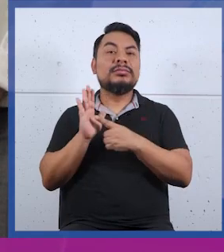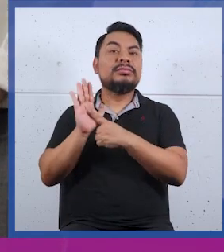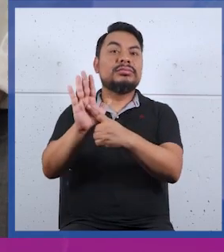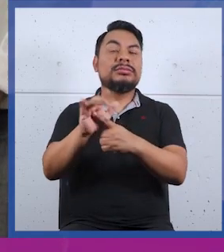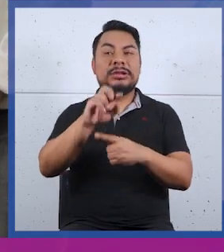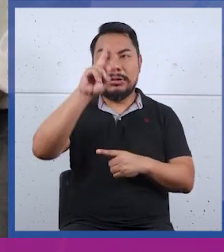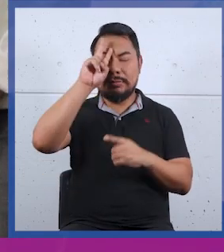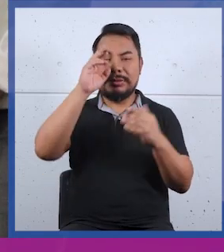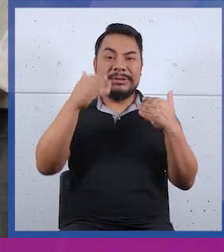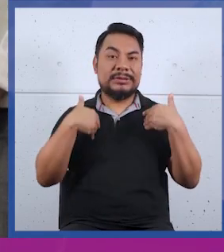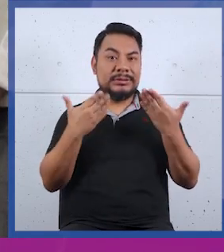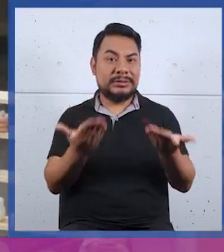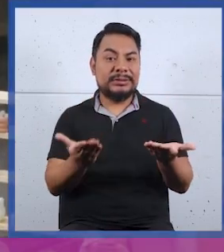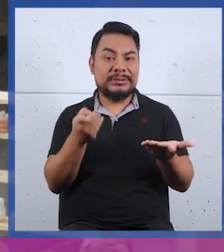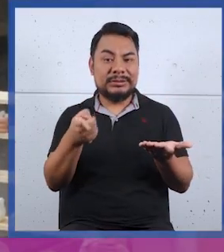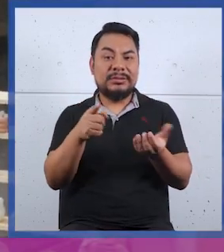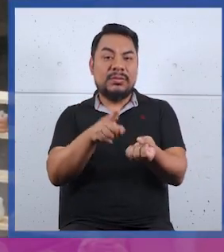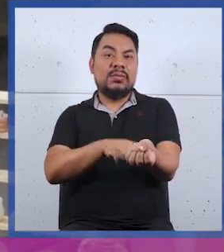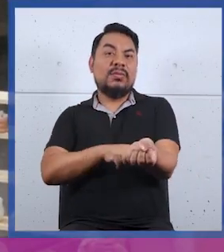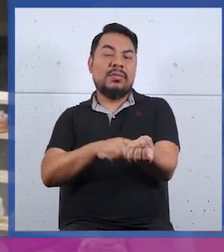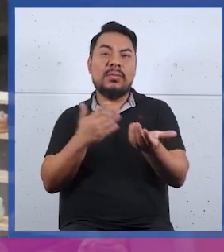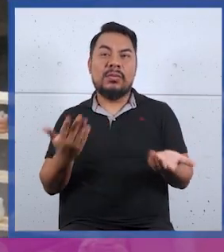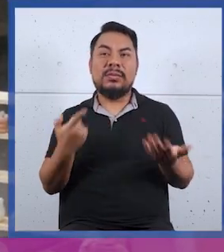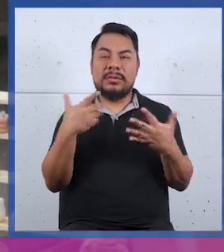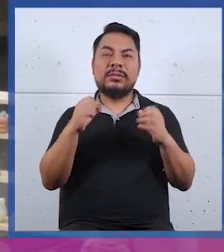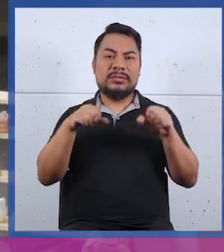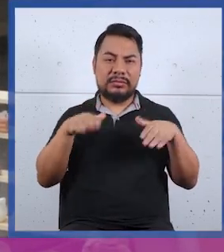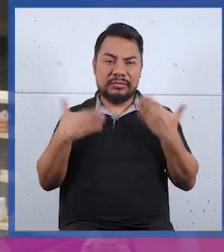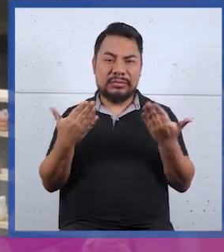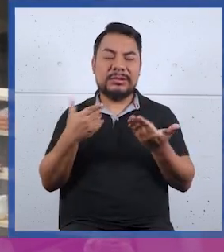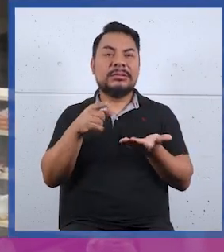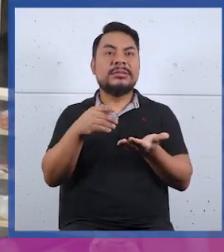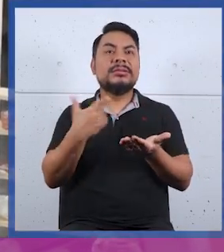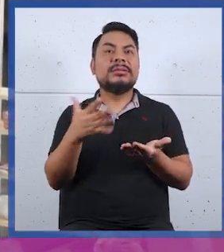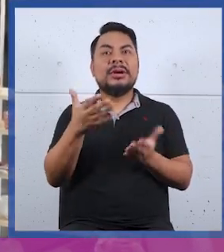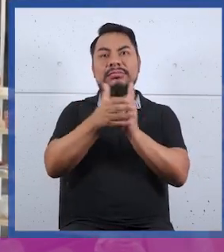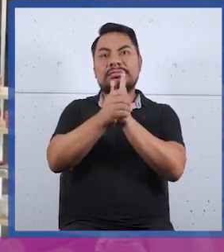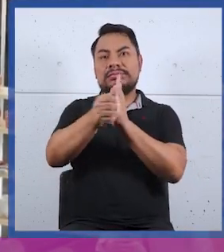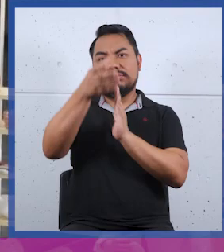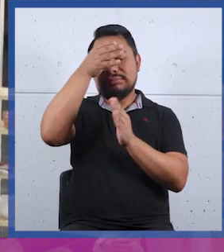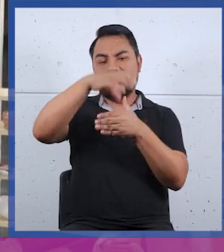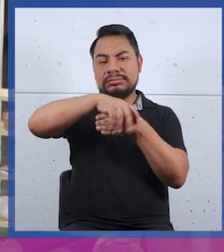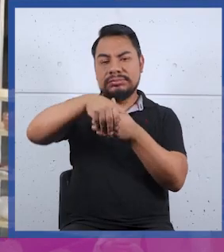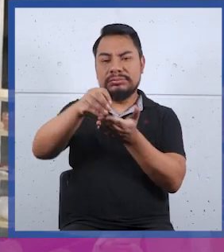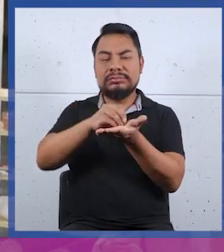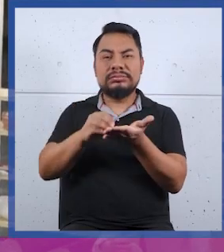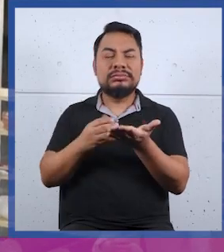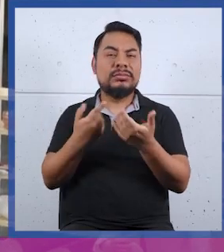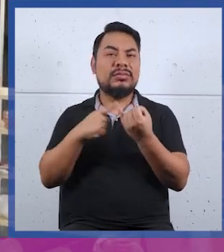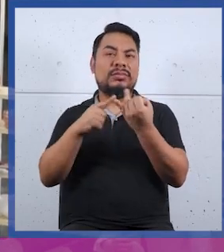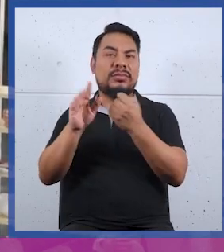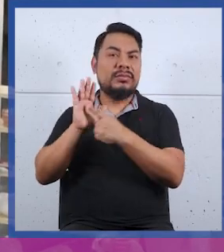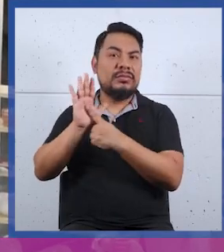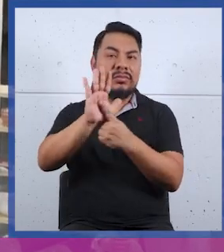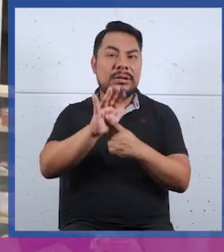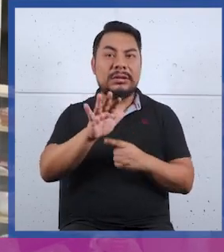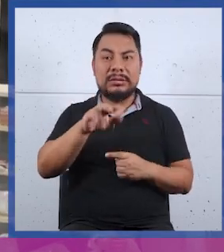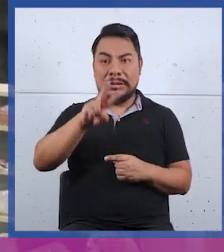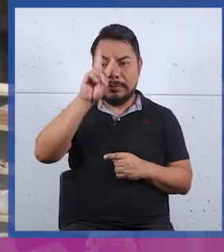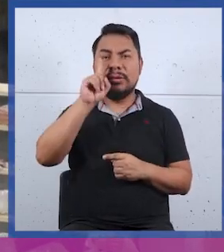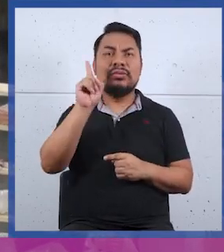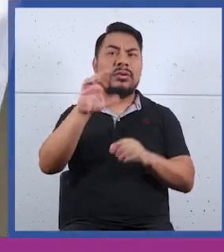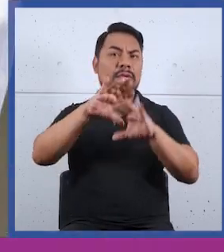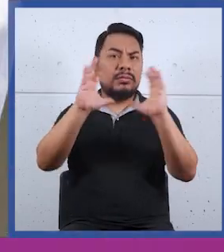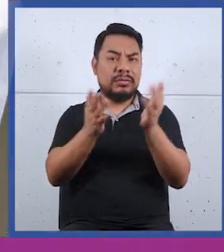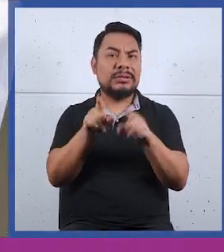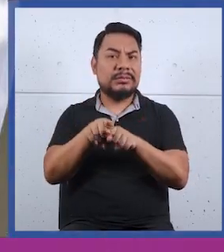Perú tiene en las venas, esa capacidad artística para poder mostrar no solamente al Perú, sino también a todo